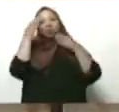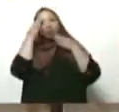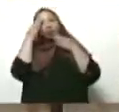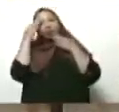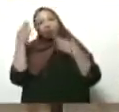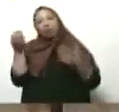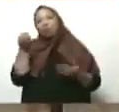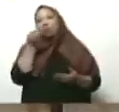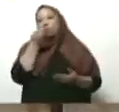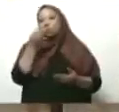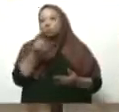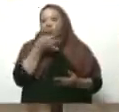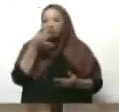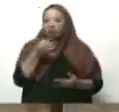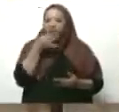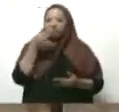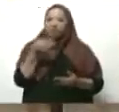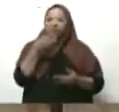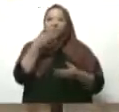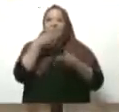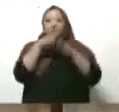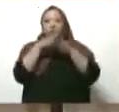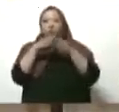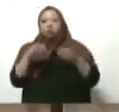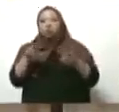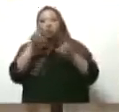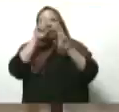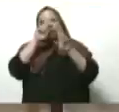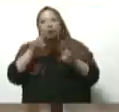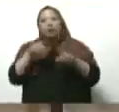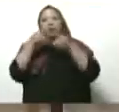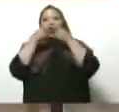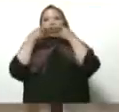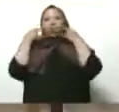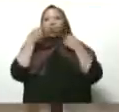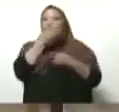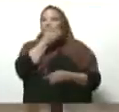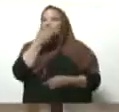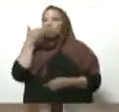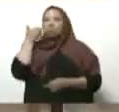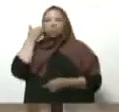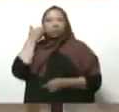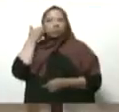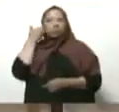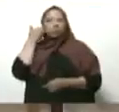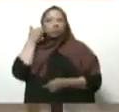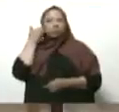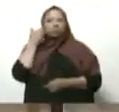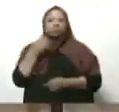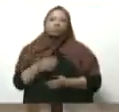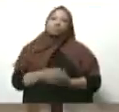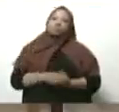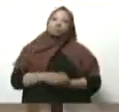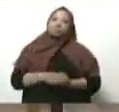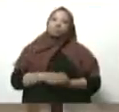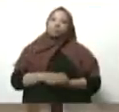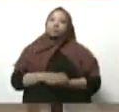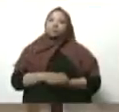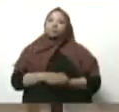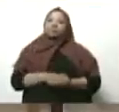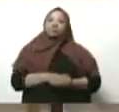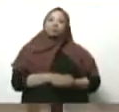con el respeto nos quitamos como todo esté obligatorio tapaboca para el día